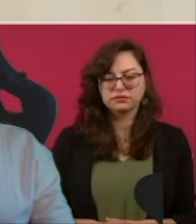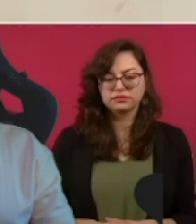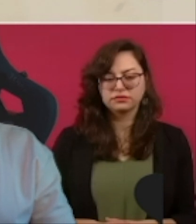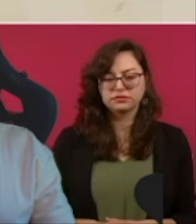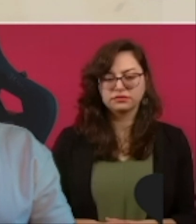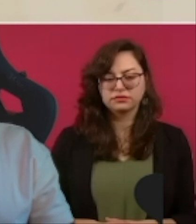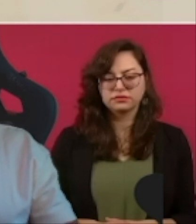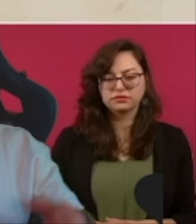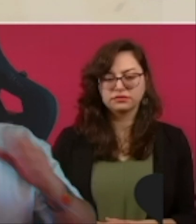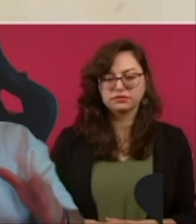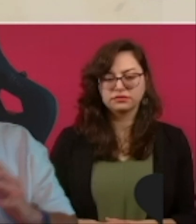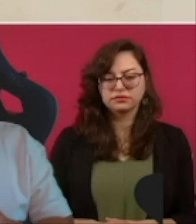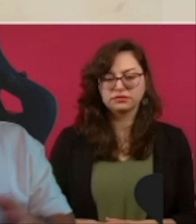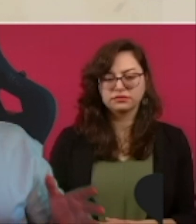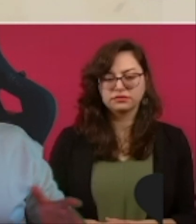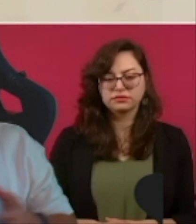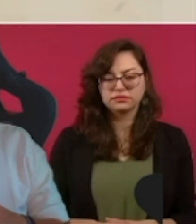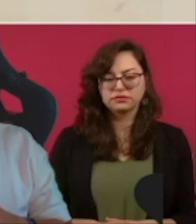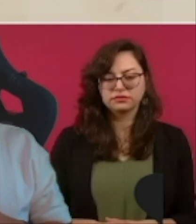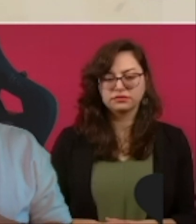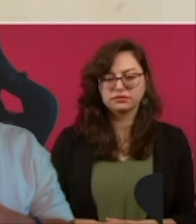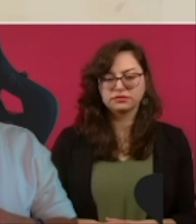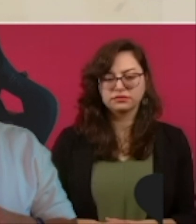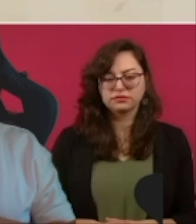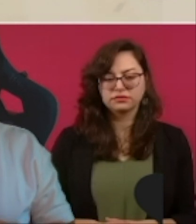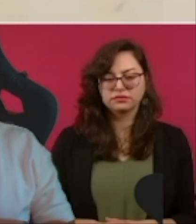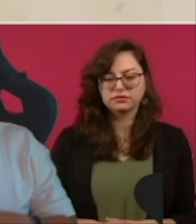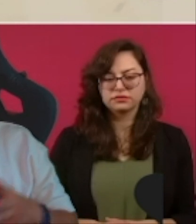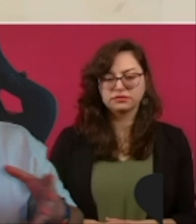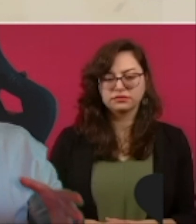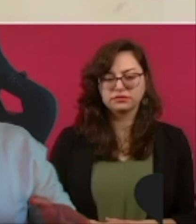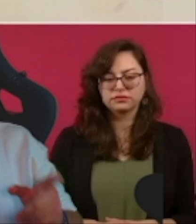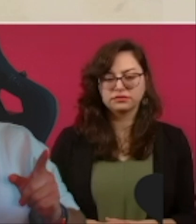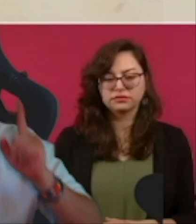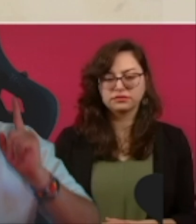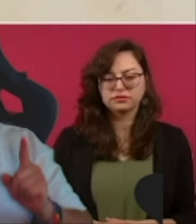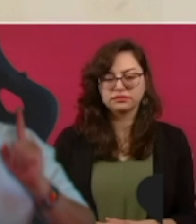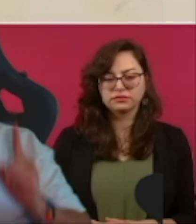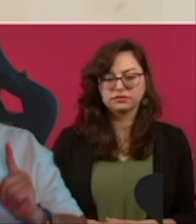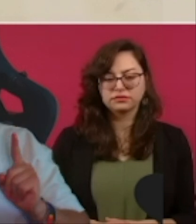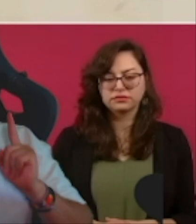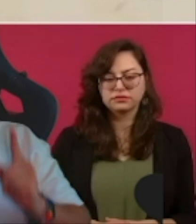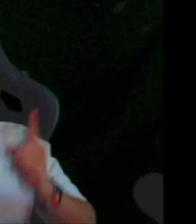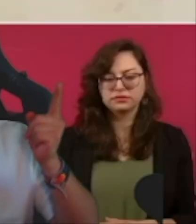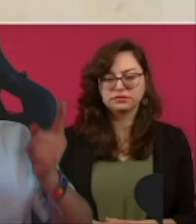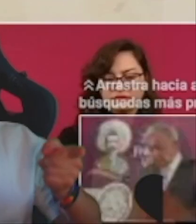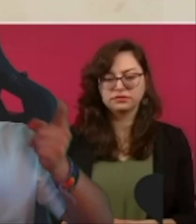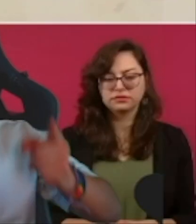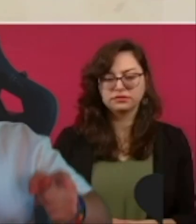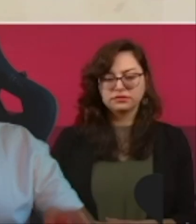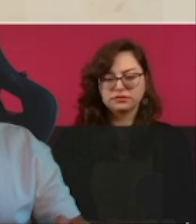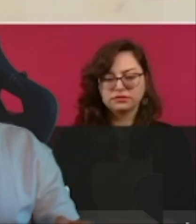era hallado culpable. Pero escuchemos qué fue lo que dijo el presidente en ese momento, que hoy sigue vigente y que nos muestra pues